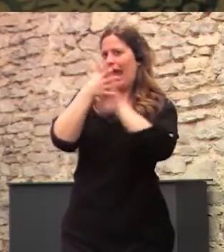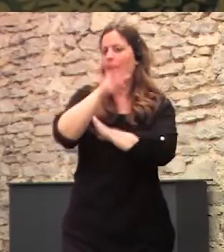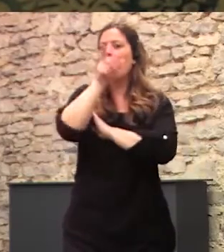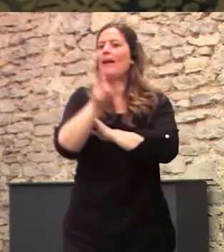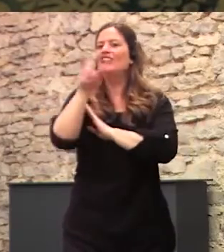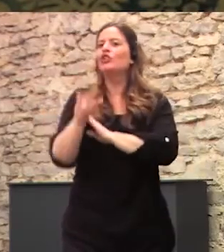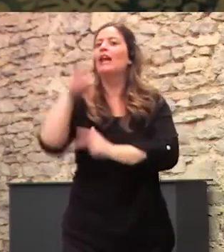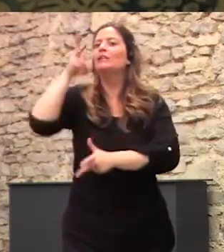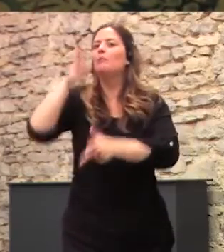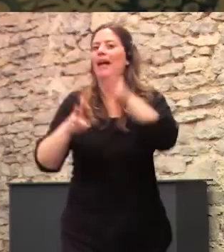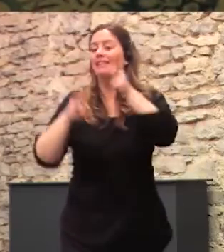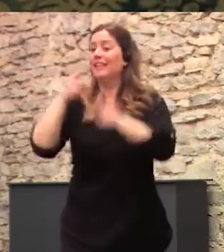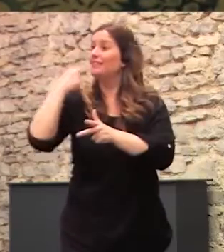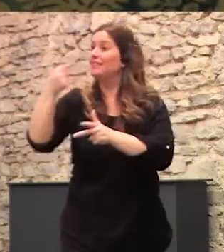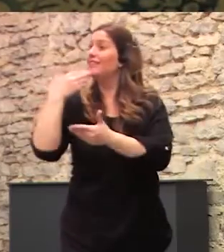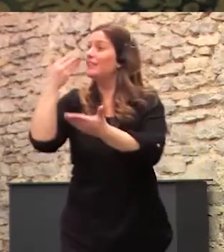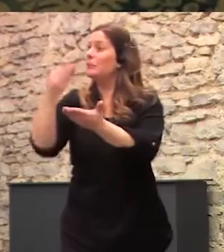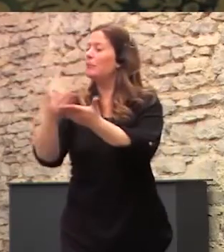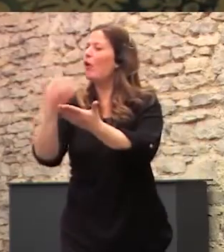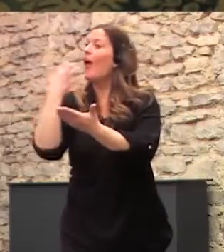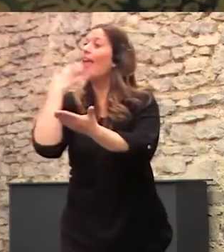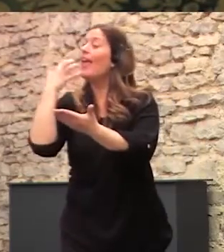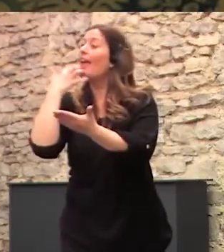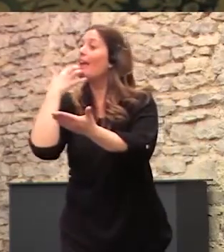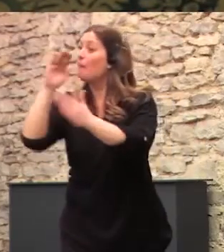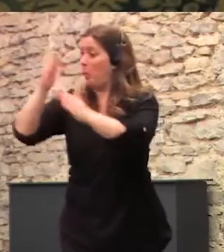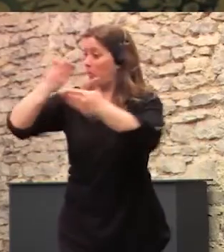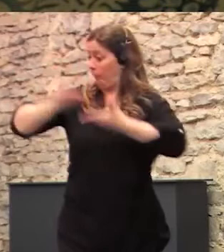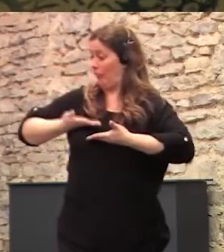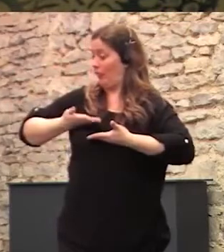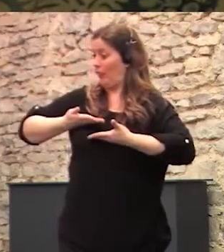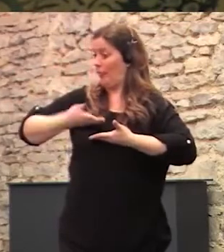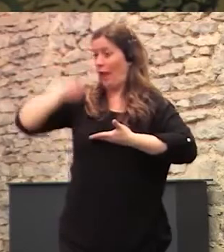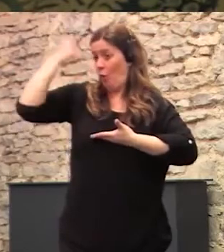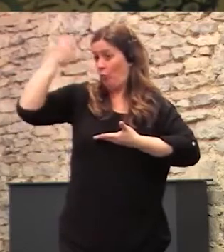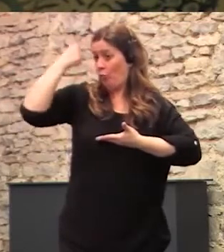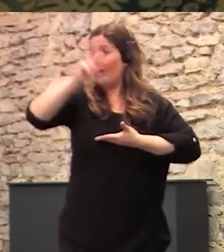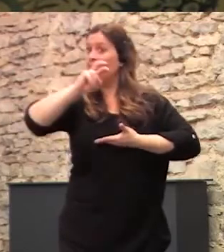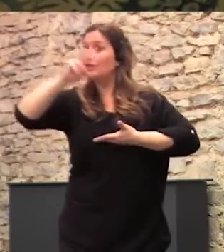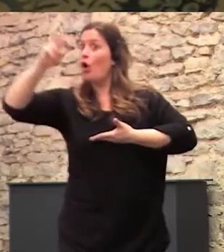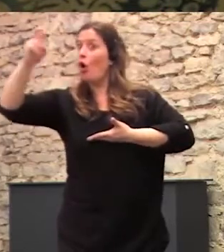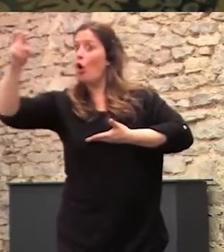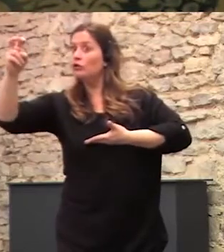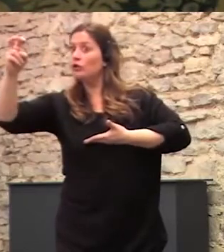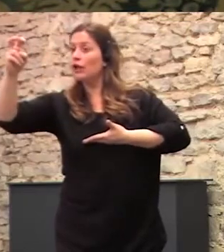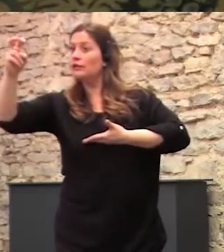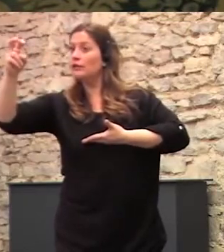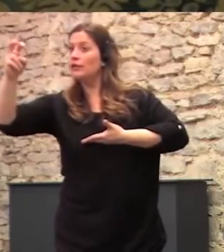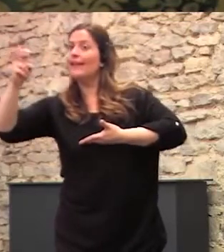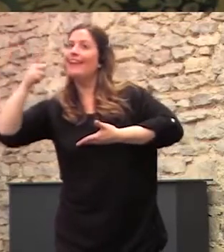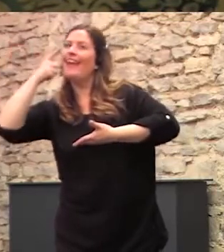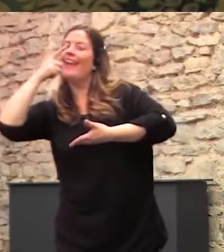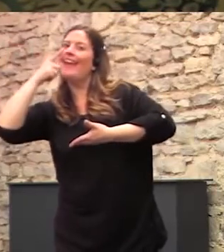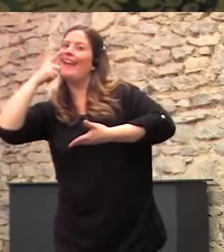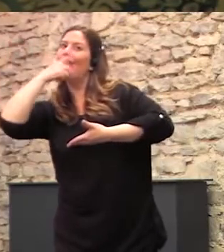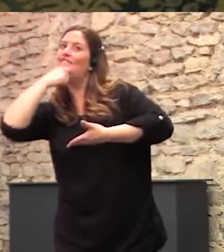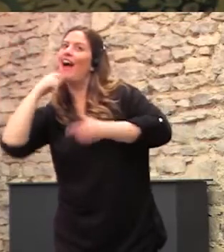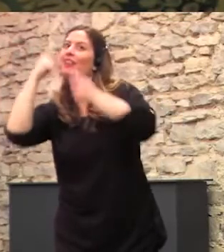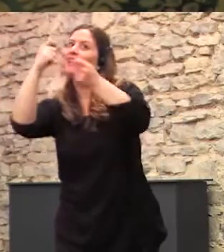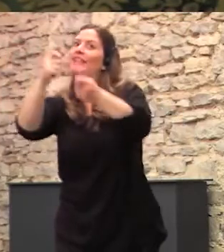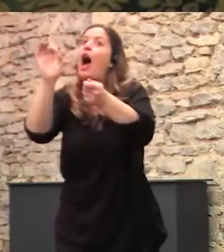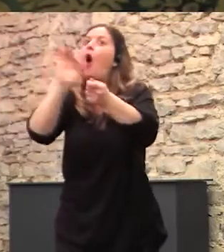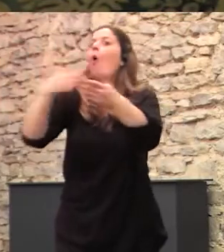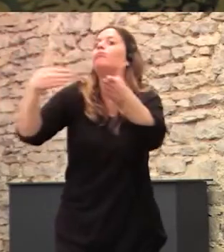de elementos de las otras culturas que dificultan o facilitan la